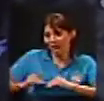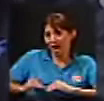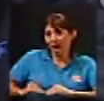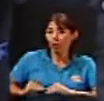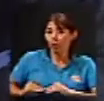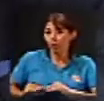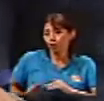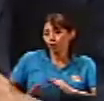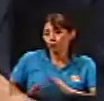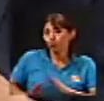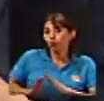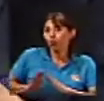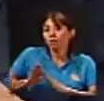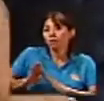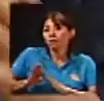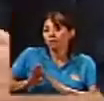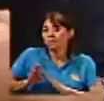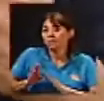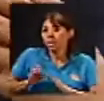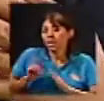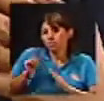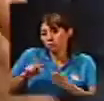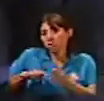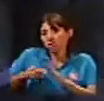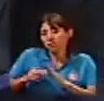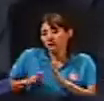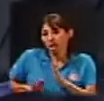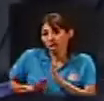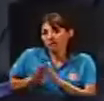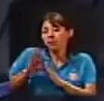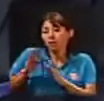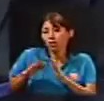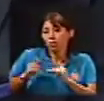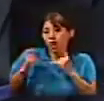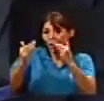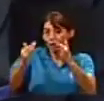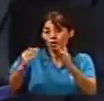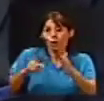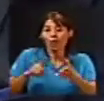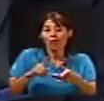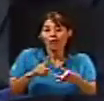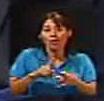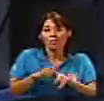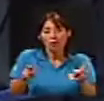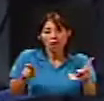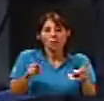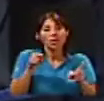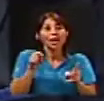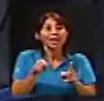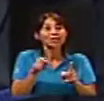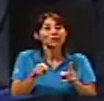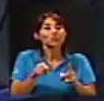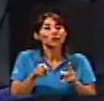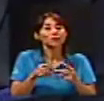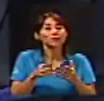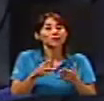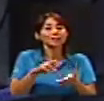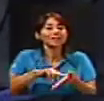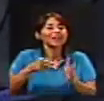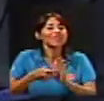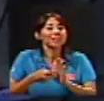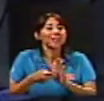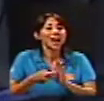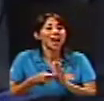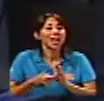es un crecimiento muy alto. Pero se está moviendo. Y eso elimina un poco la presión que tenemos de migración